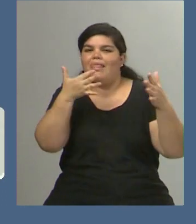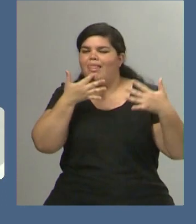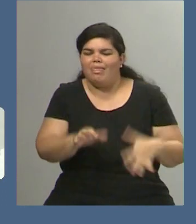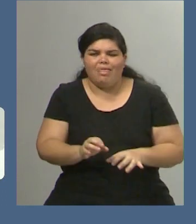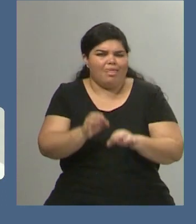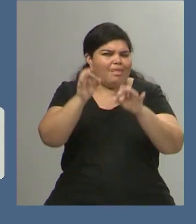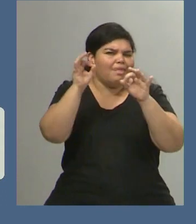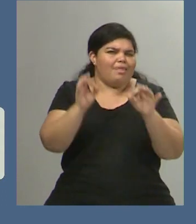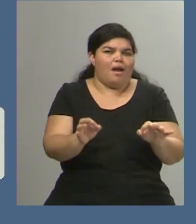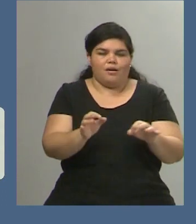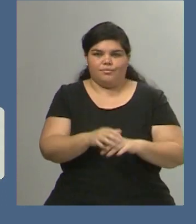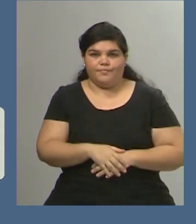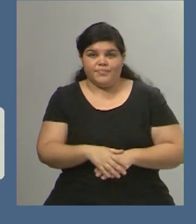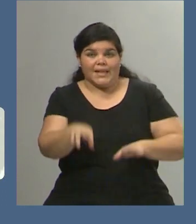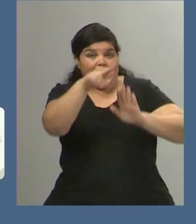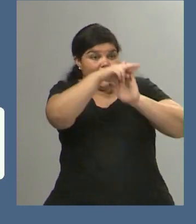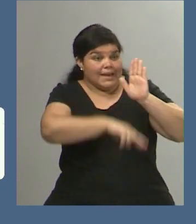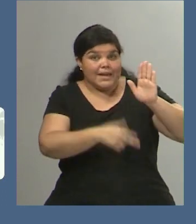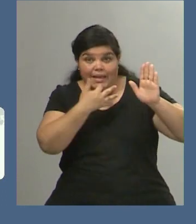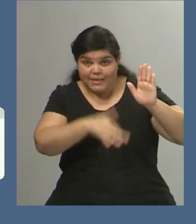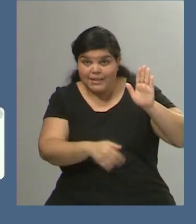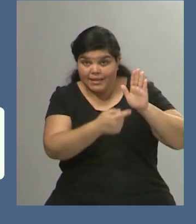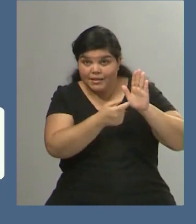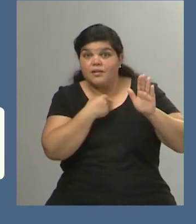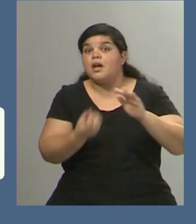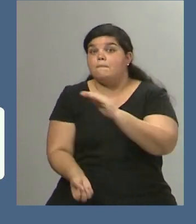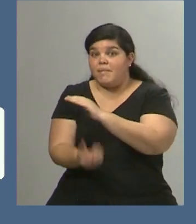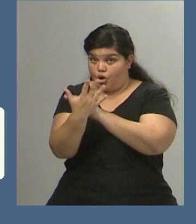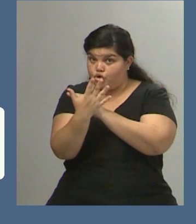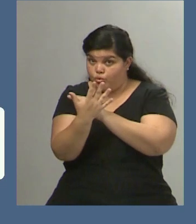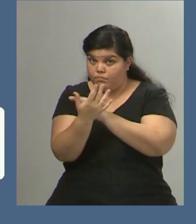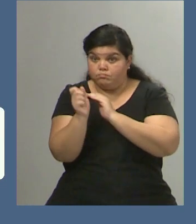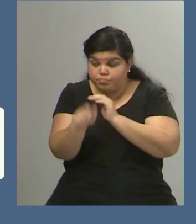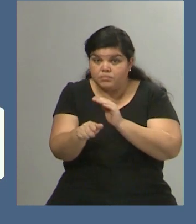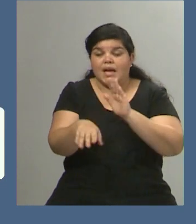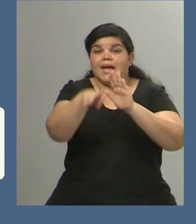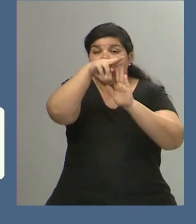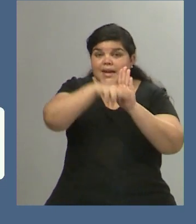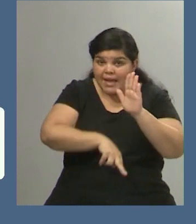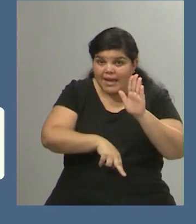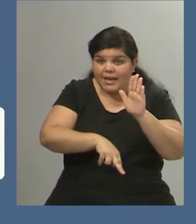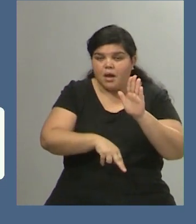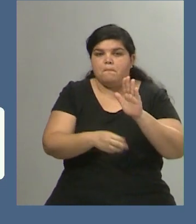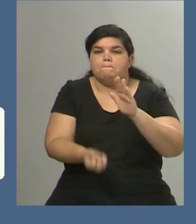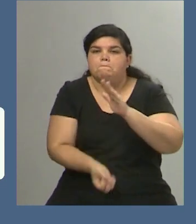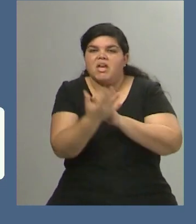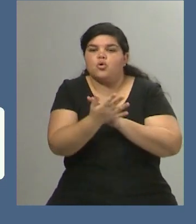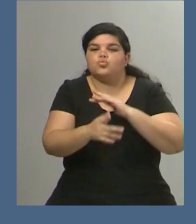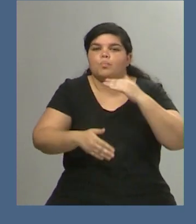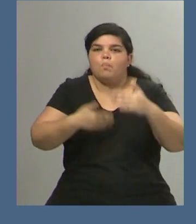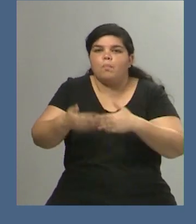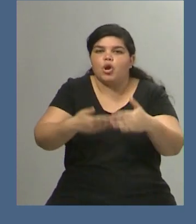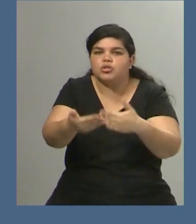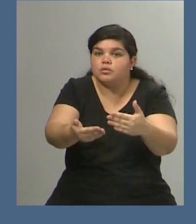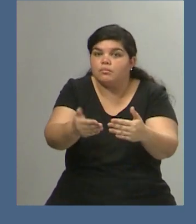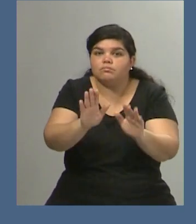entender las reglas del Mercosur, si uno quiere entender el Mercosur como proceso, tiene que